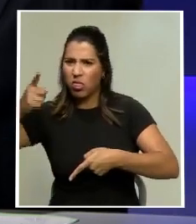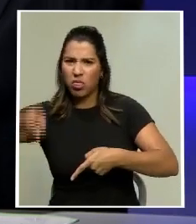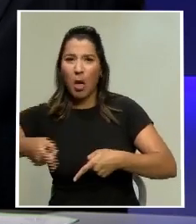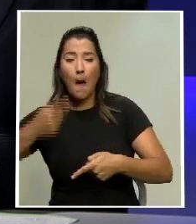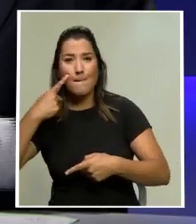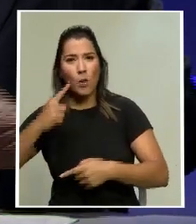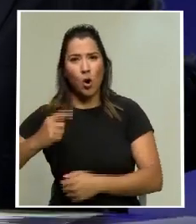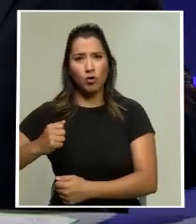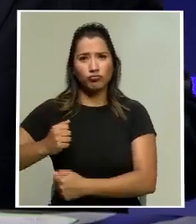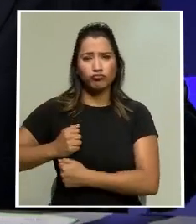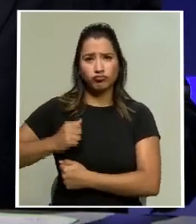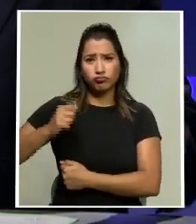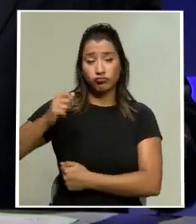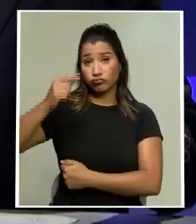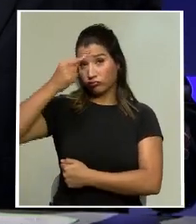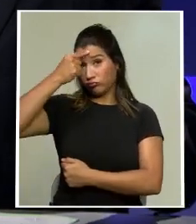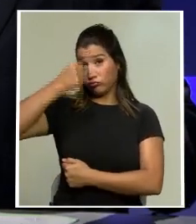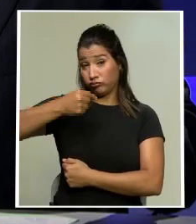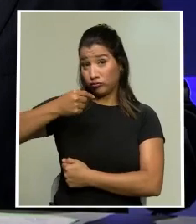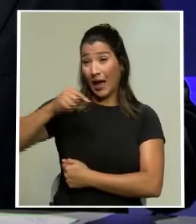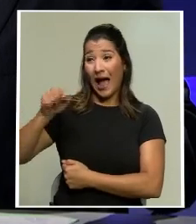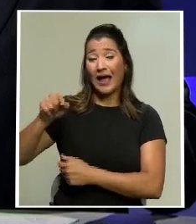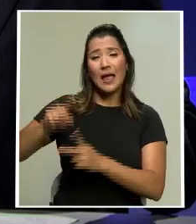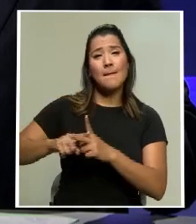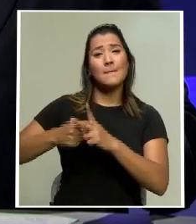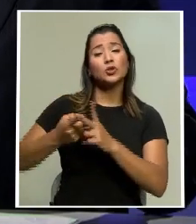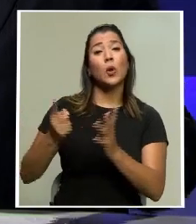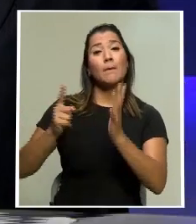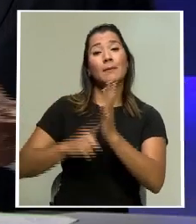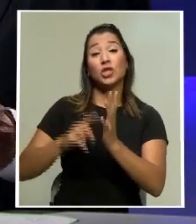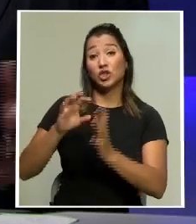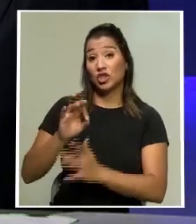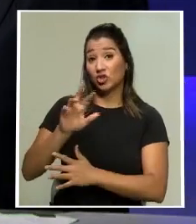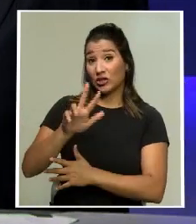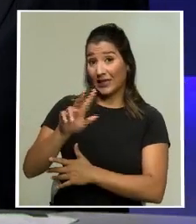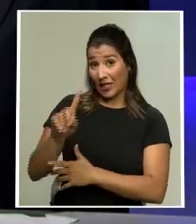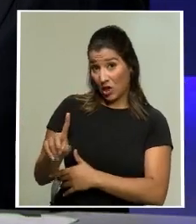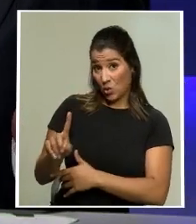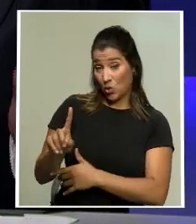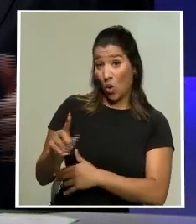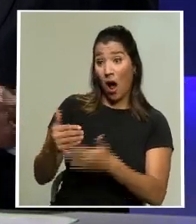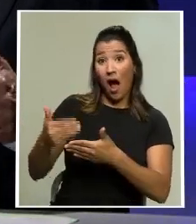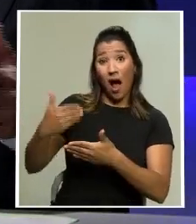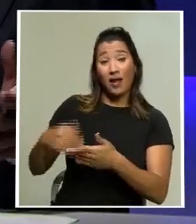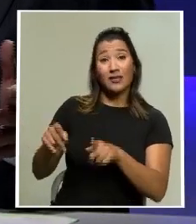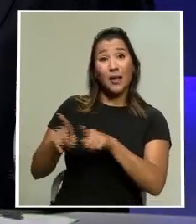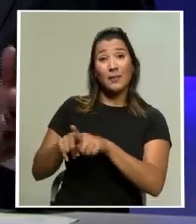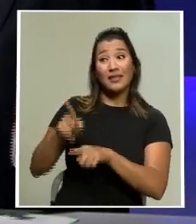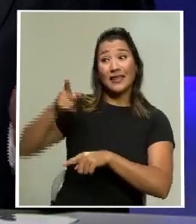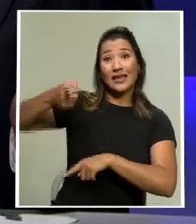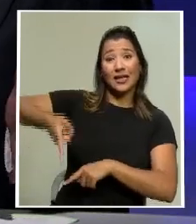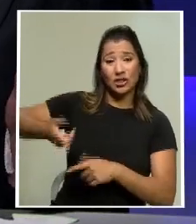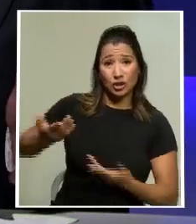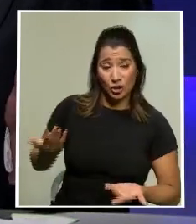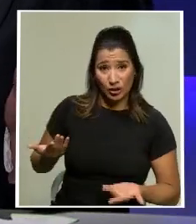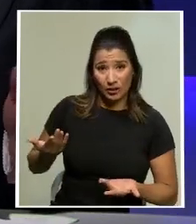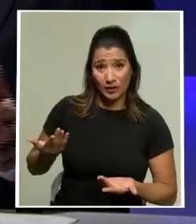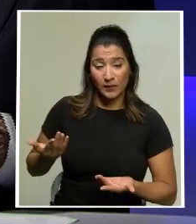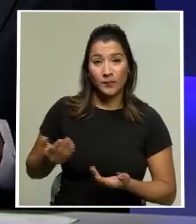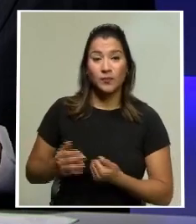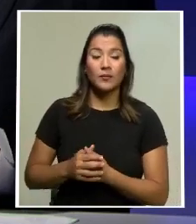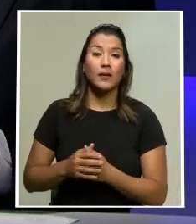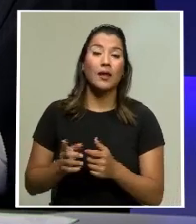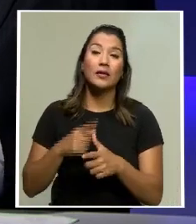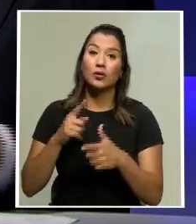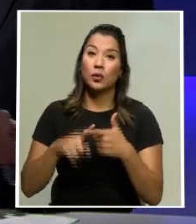antes que la militar, que comenzó en 1931, estaban las dictaduras directamente oligárquicas, que